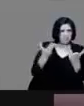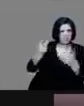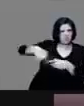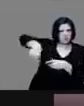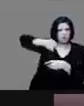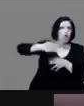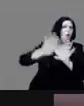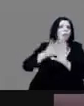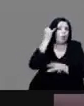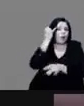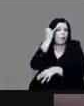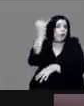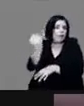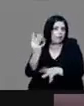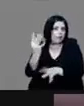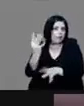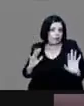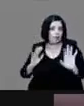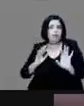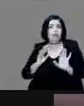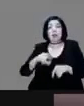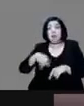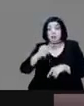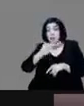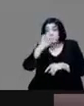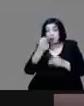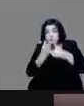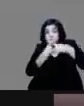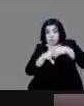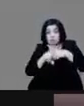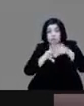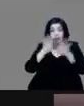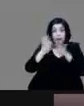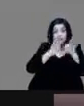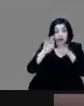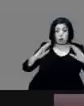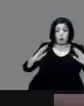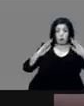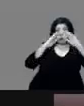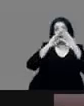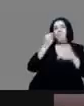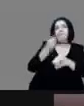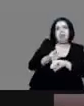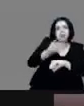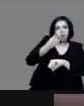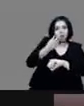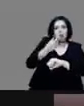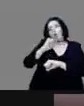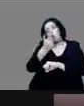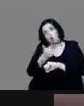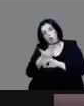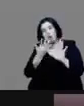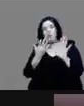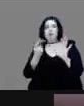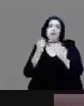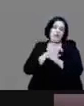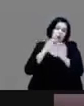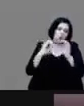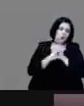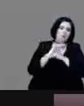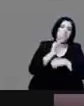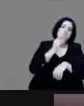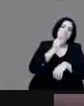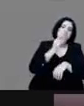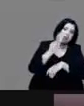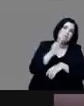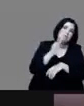empezamos el trabajo del Templo Mayor que fue motivado por otras causas este vimos y pudimos